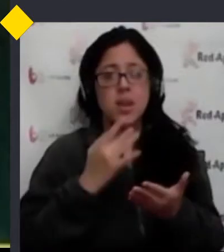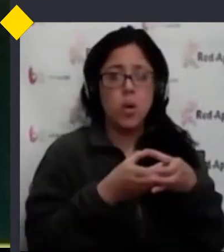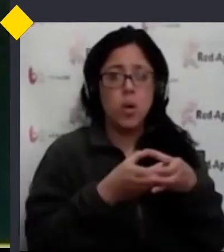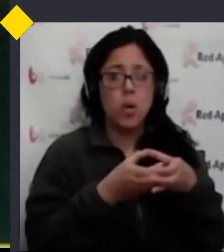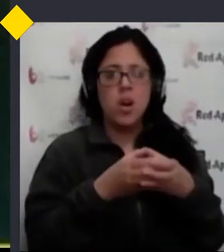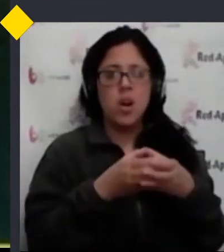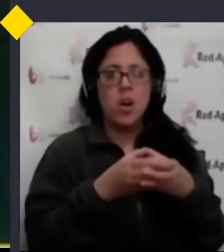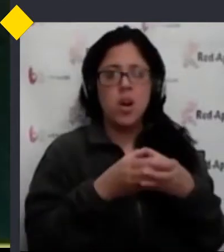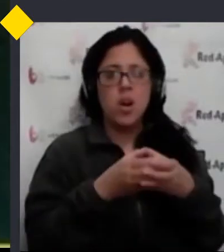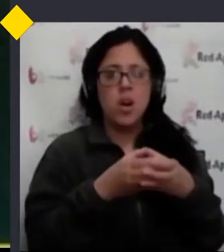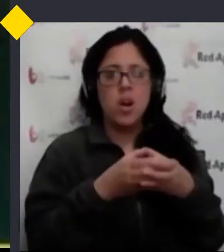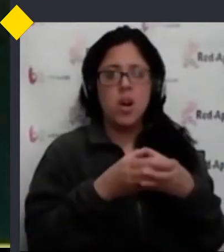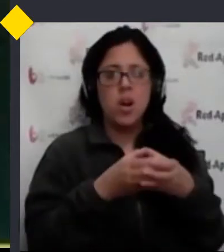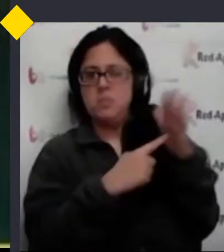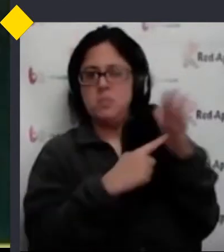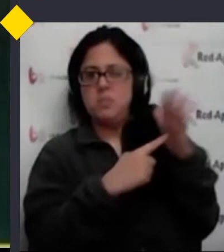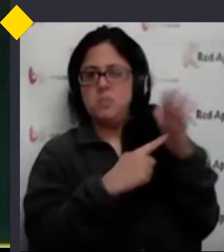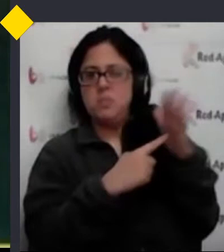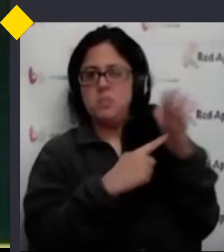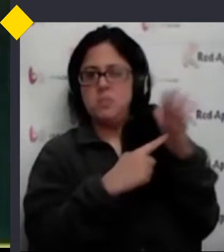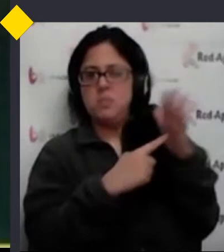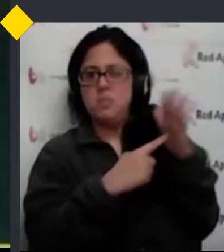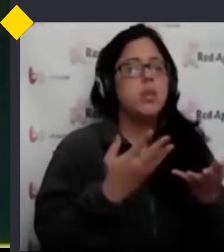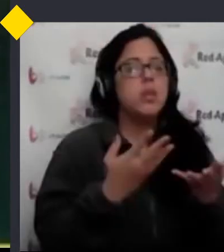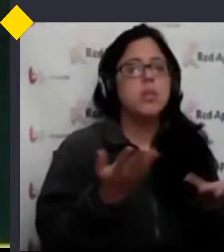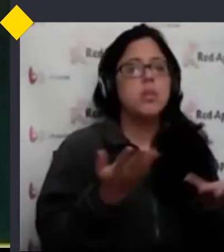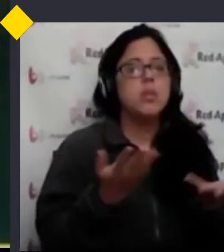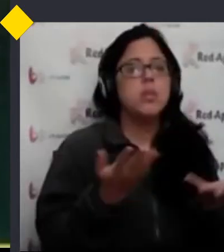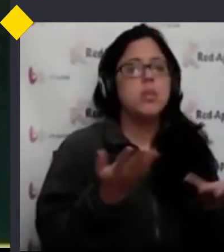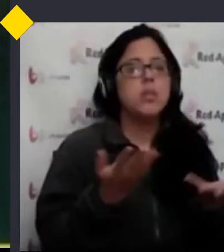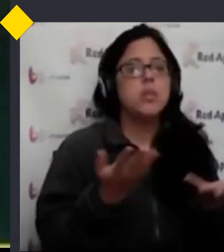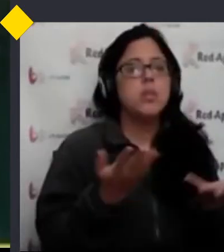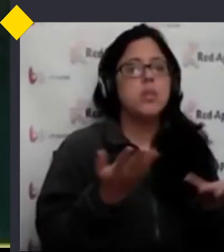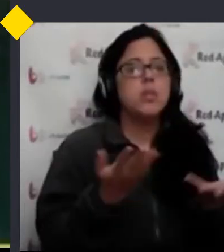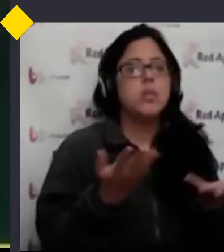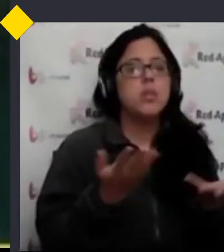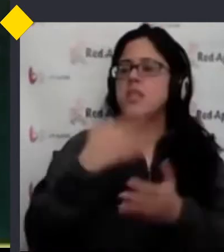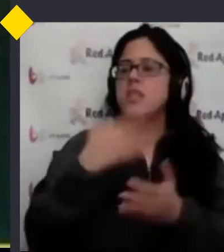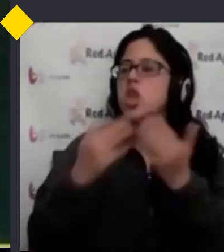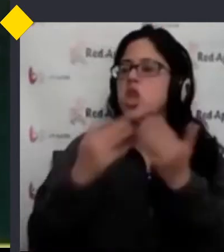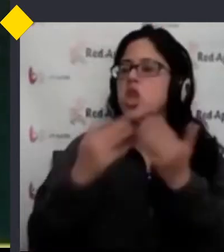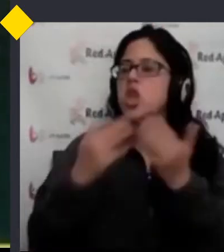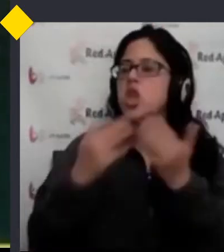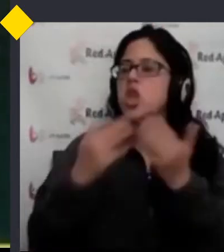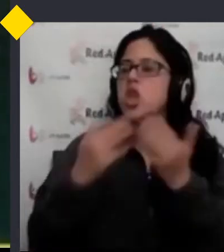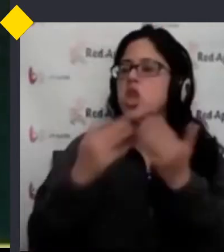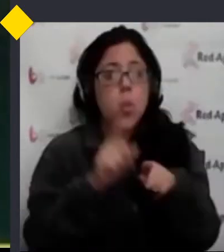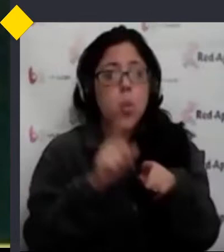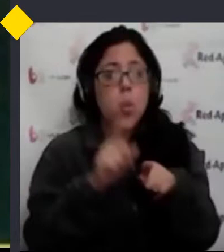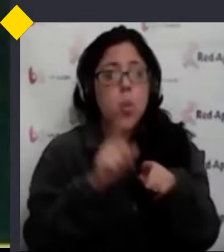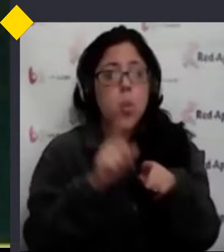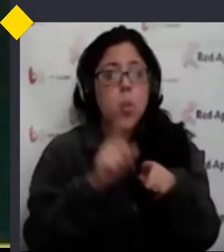por los colegios de donde vienen, por las universidades donde estudian, así que ahí hay una resistencia de base muy fuerte